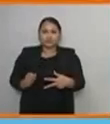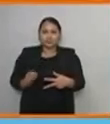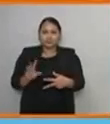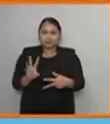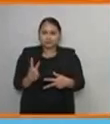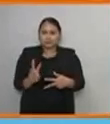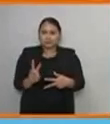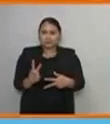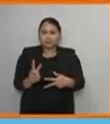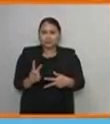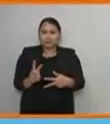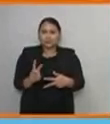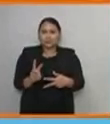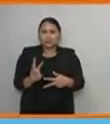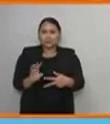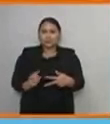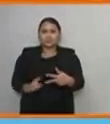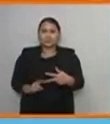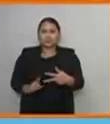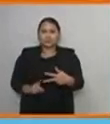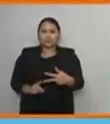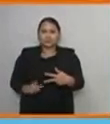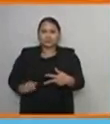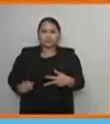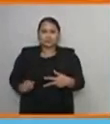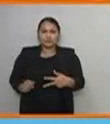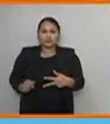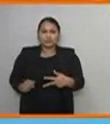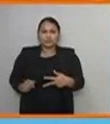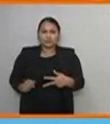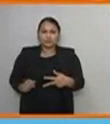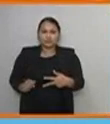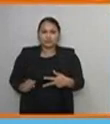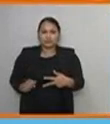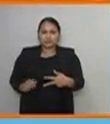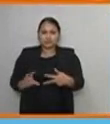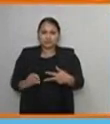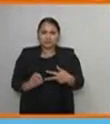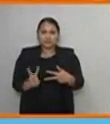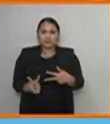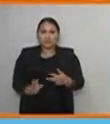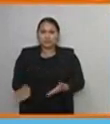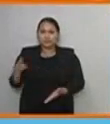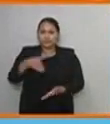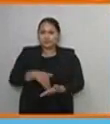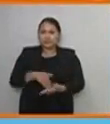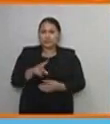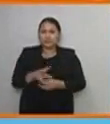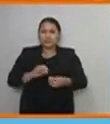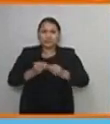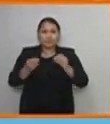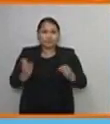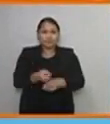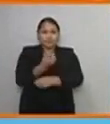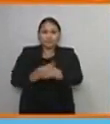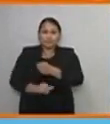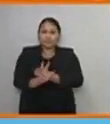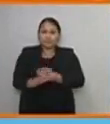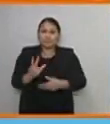16, tercer y decisivo número. Y este es el 02. Resultados de Pega 3,